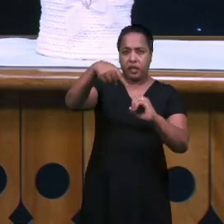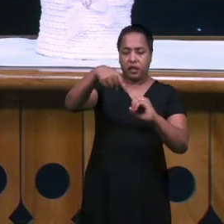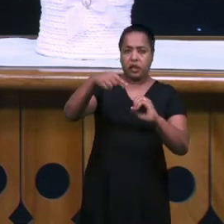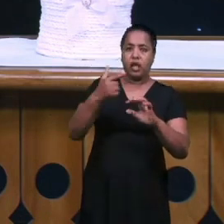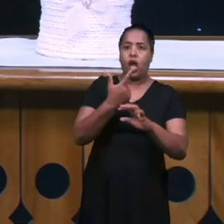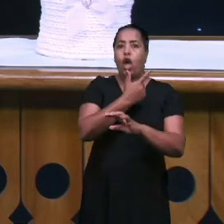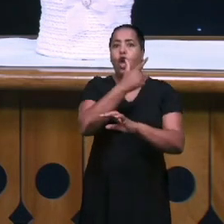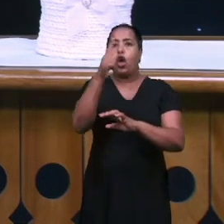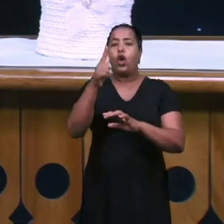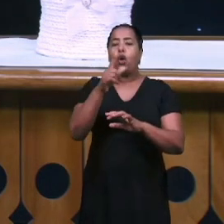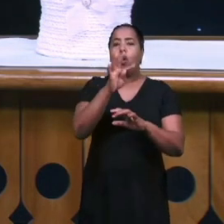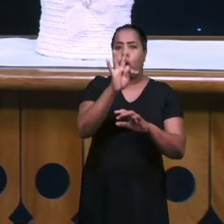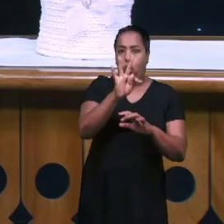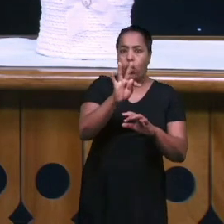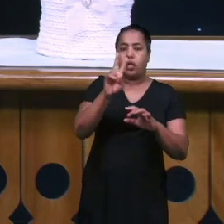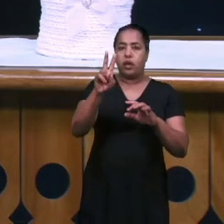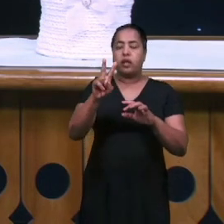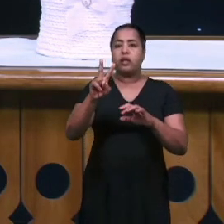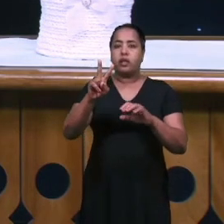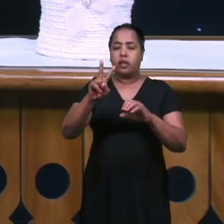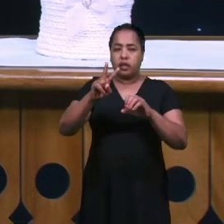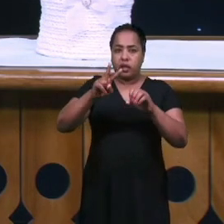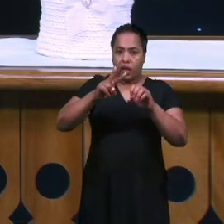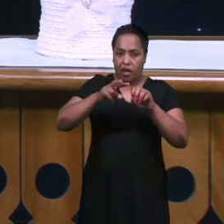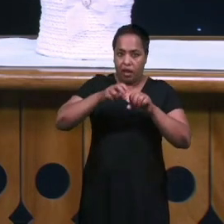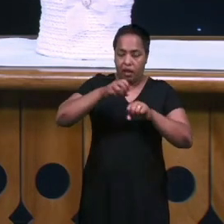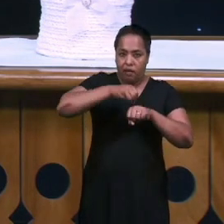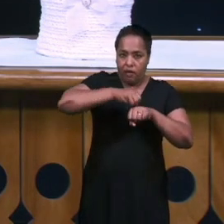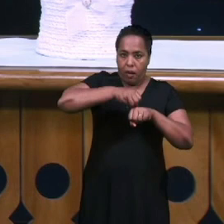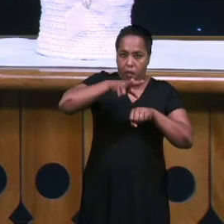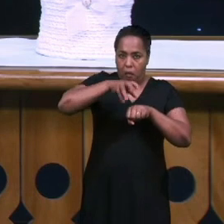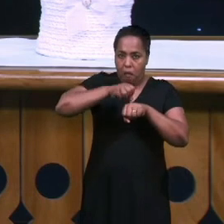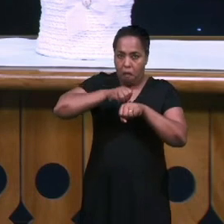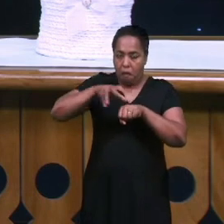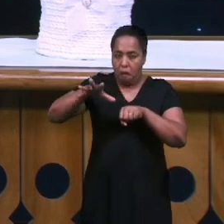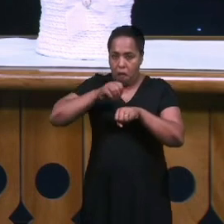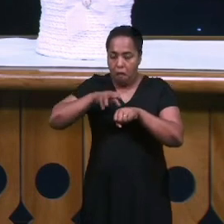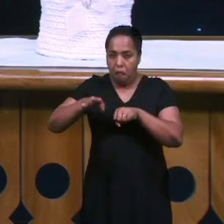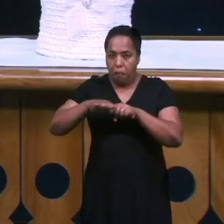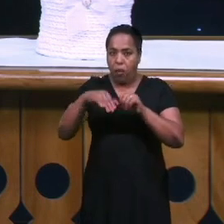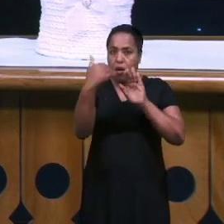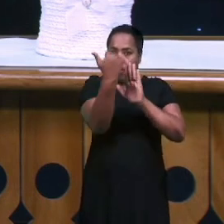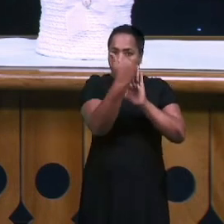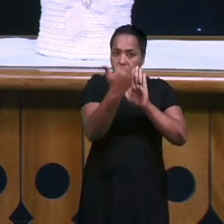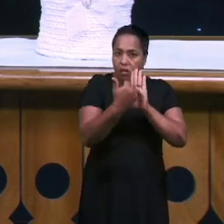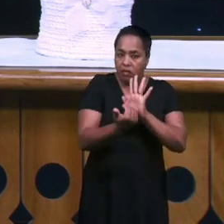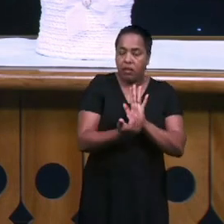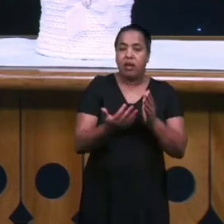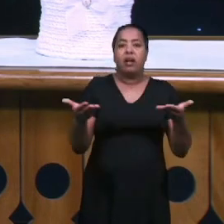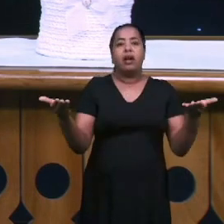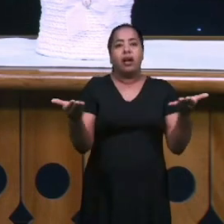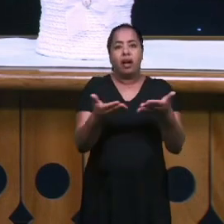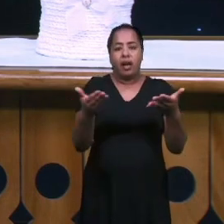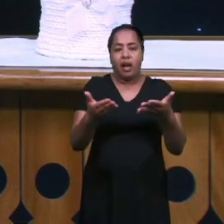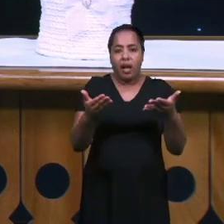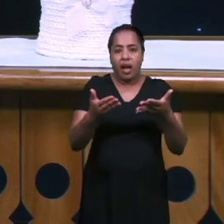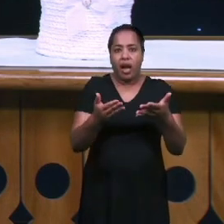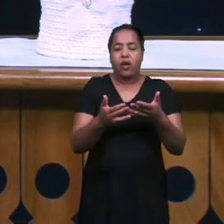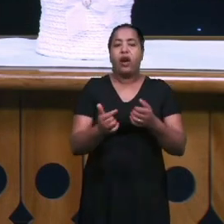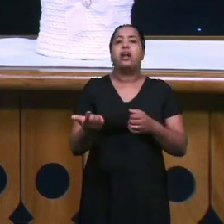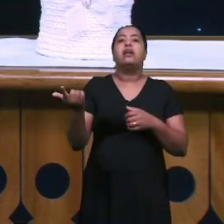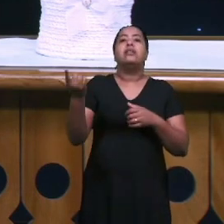emisoras afiliadas que están transmitiendo y que continúan transmitiendo esta programación. Y usted puede quedar ahora